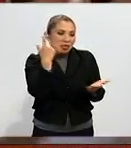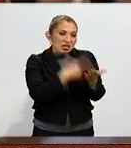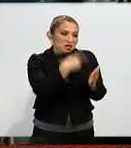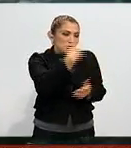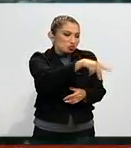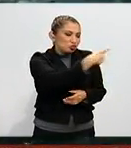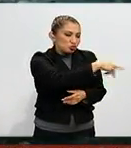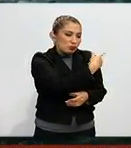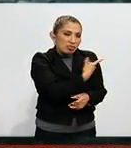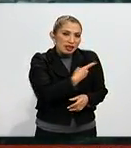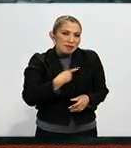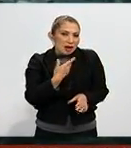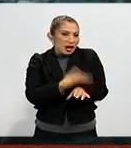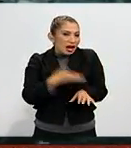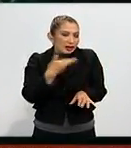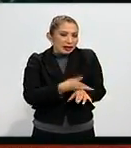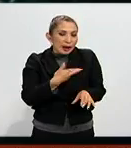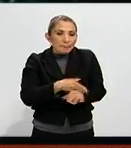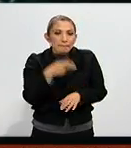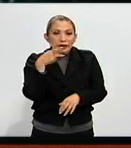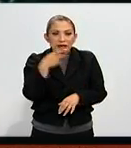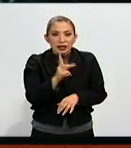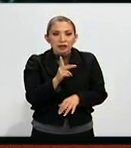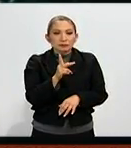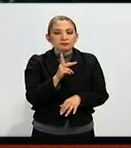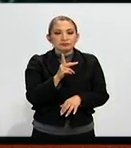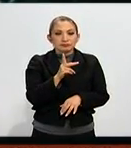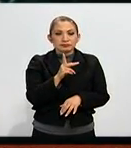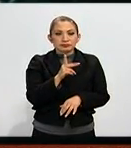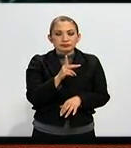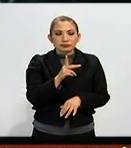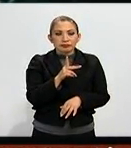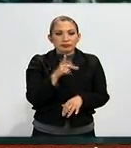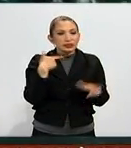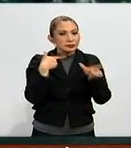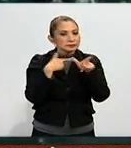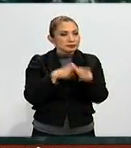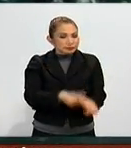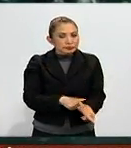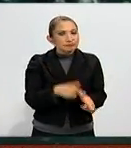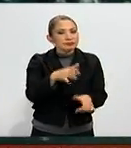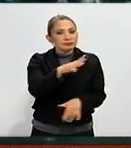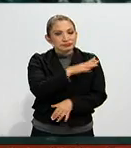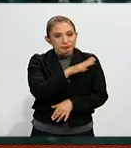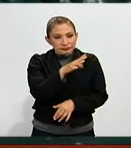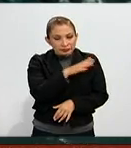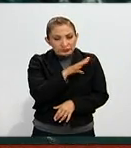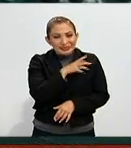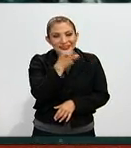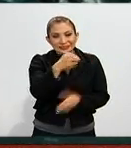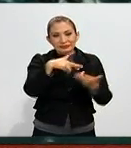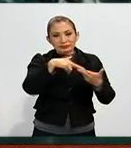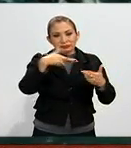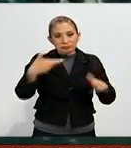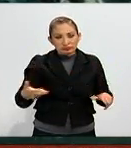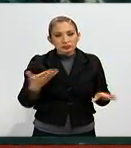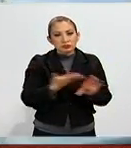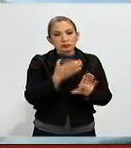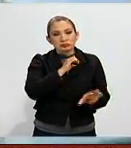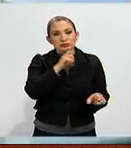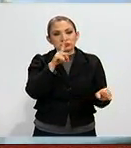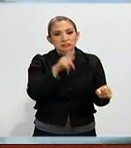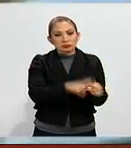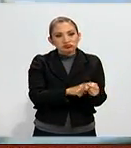internos que tienen que solucionar, pero todo en todo sigue existiendo esa relación muy